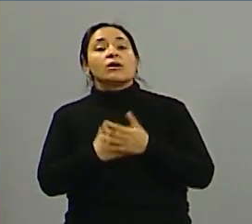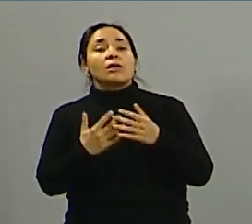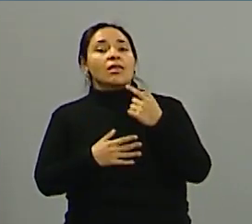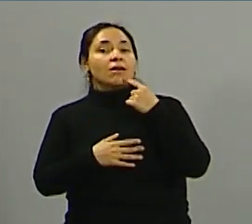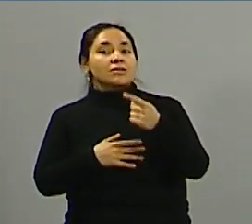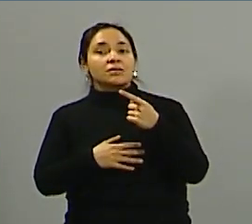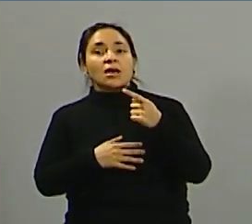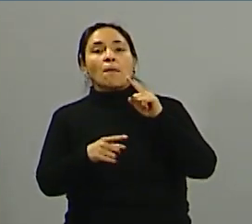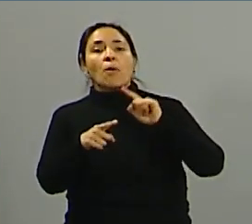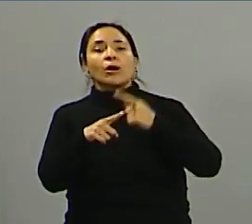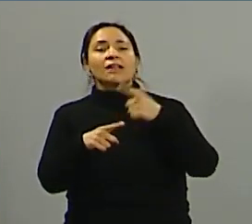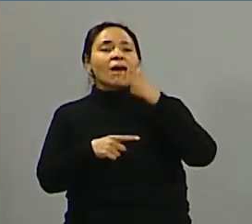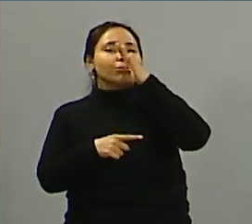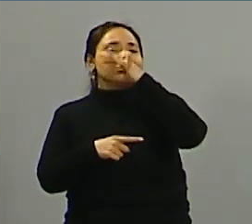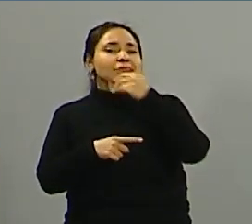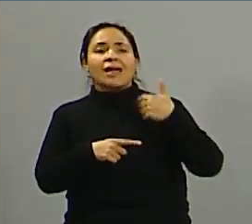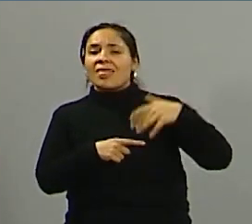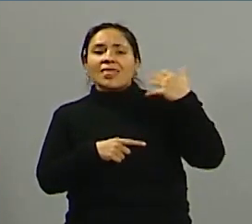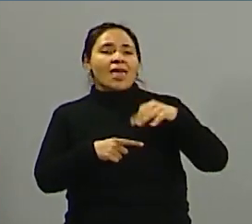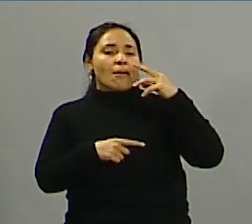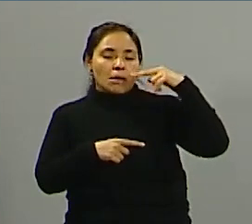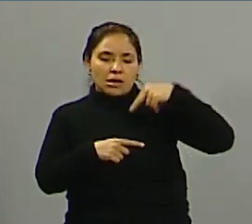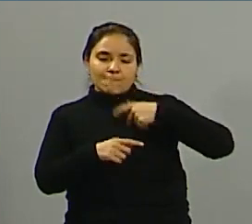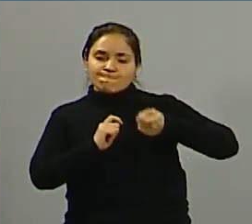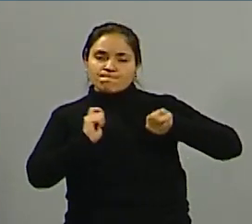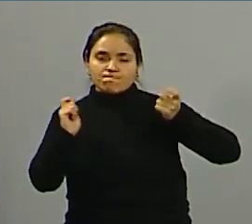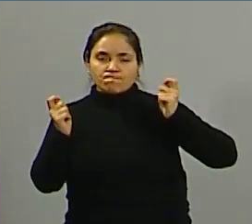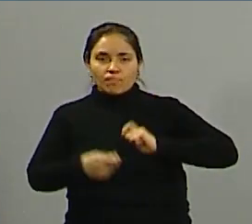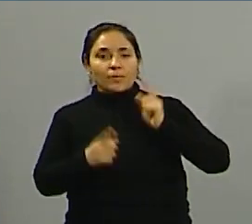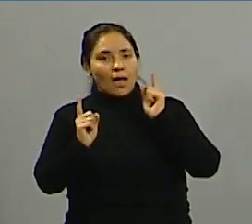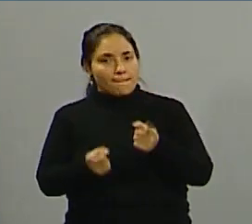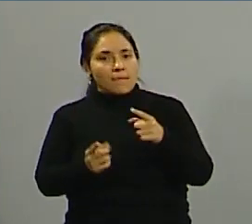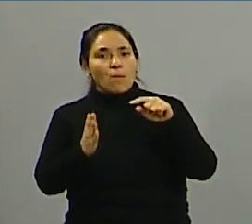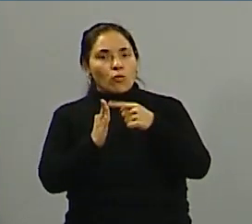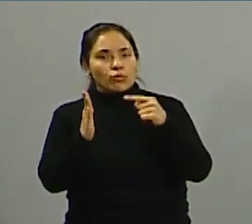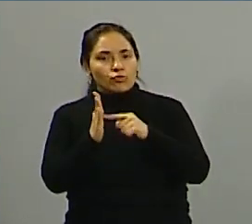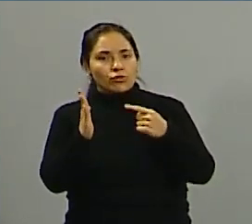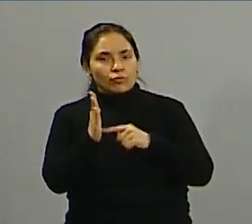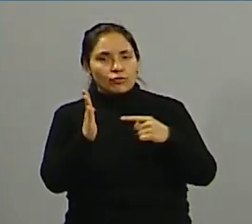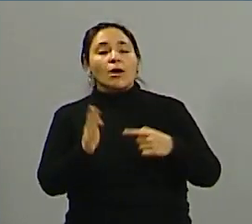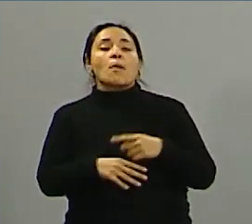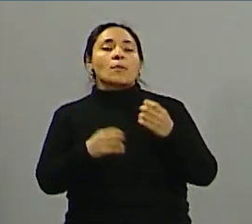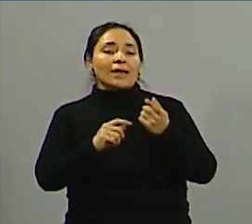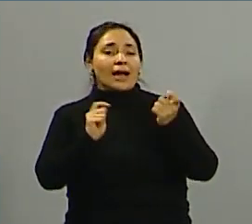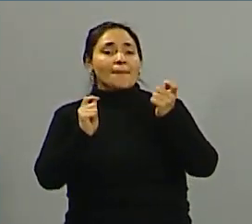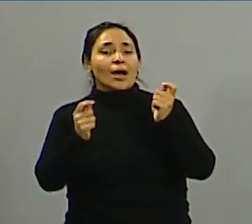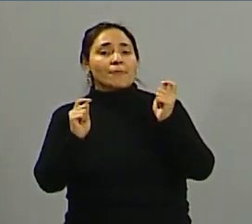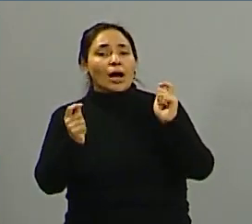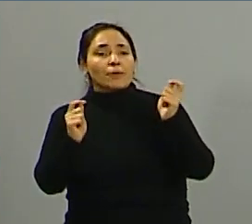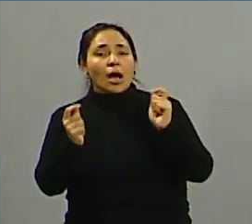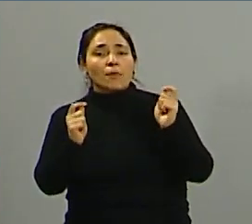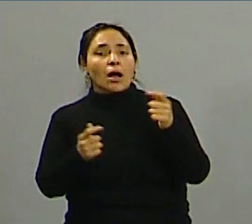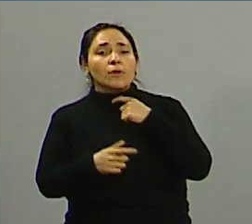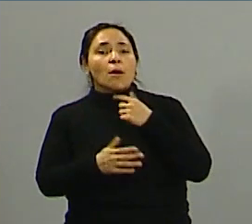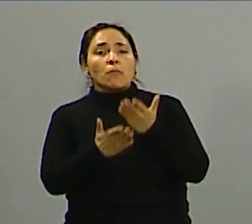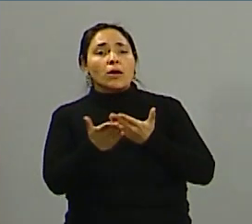vieja política se va a tener que replantear un montón de cosas, ¿no? Porque siempre se habla de la necesidad de cambios, pero seguimos manteniendo los mismos, ¿no?